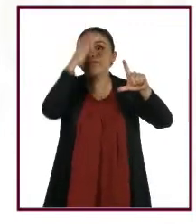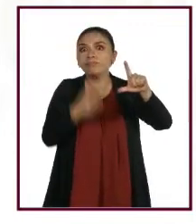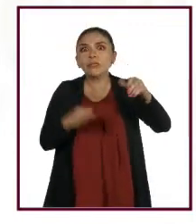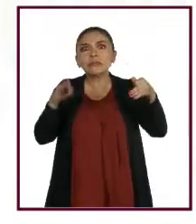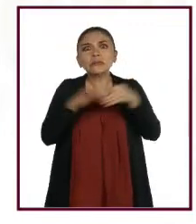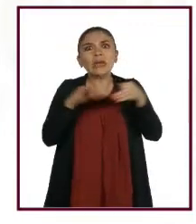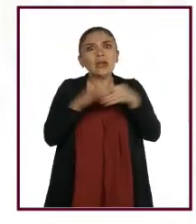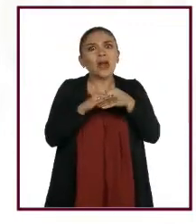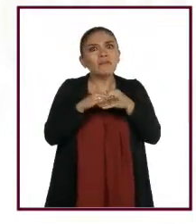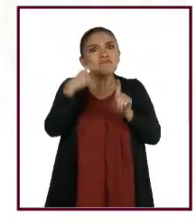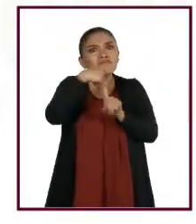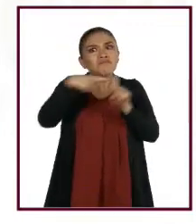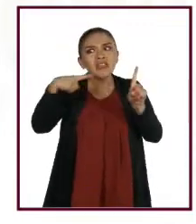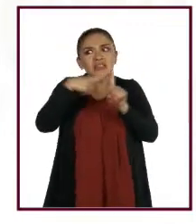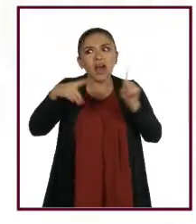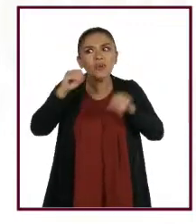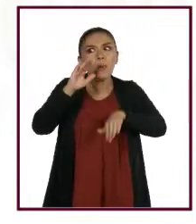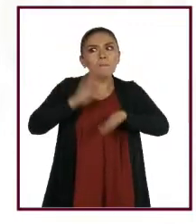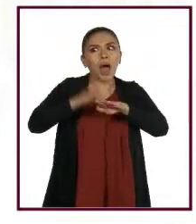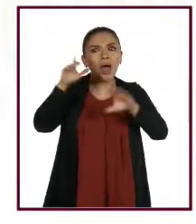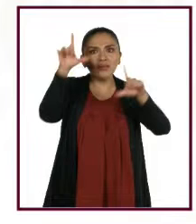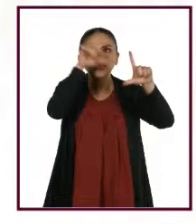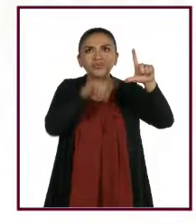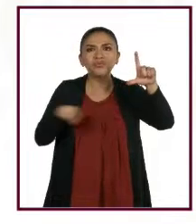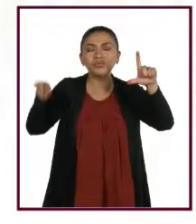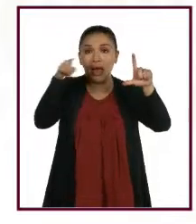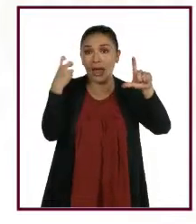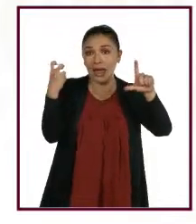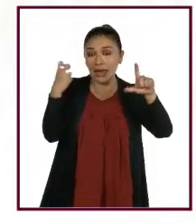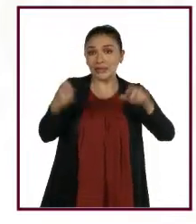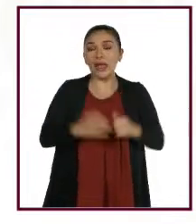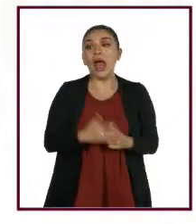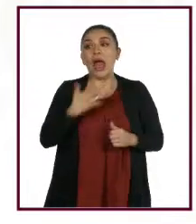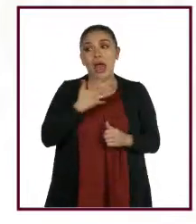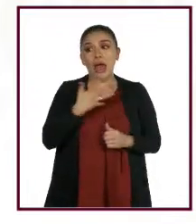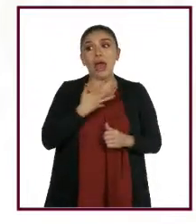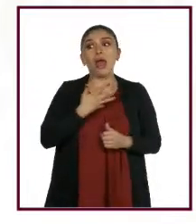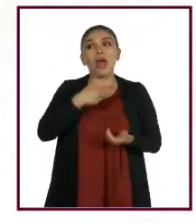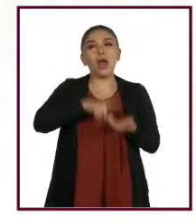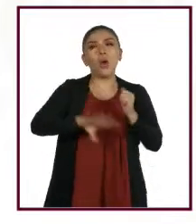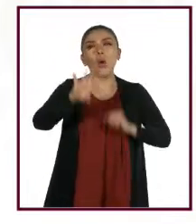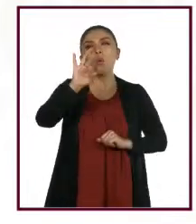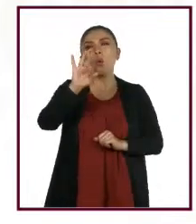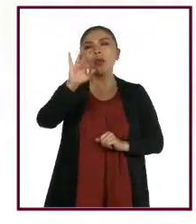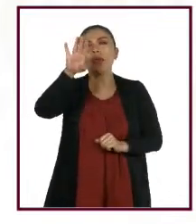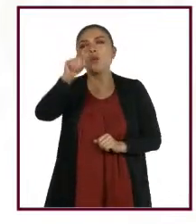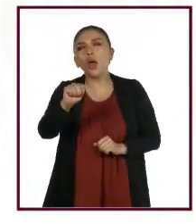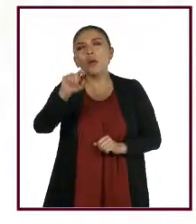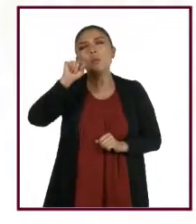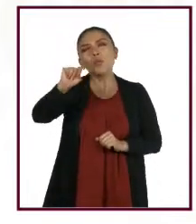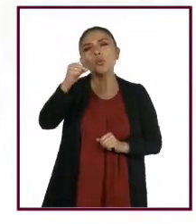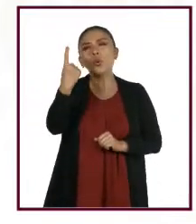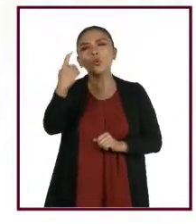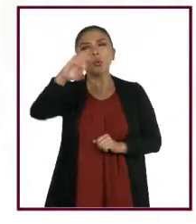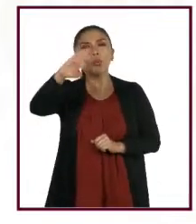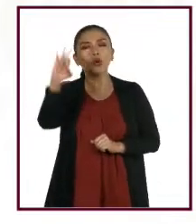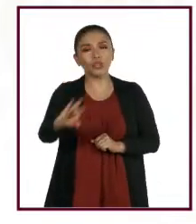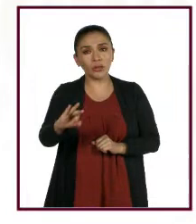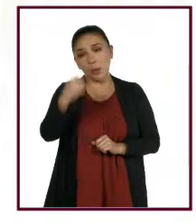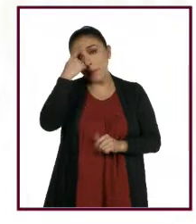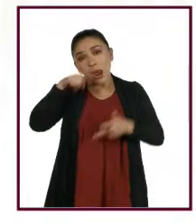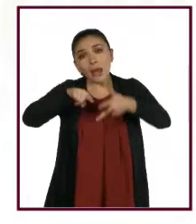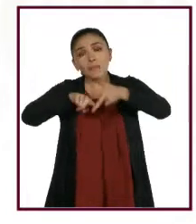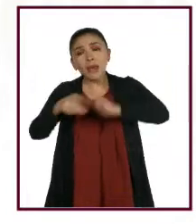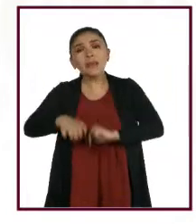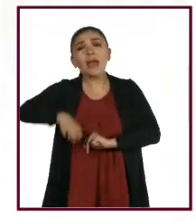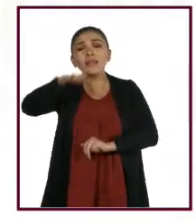mayor parte de toda la figura, tenemos un porcentaje de 49.1% de inicio